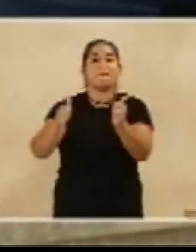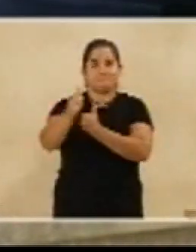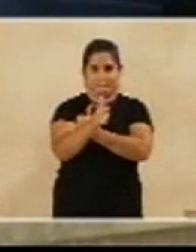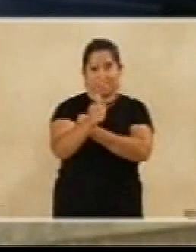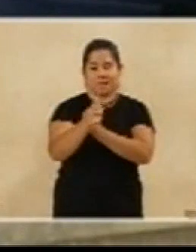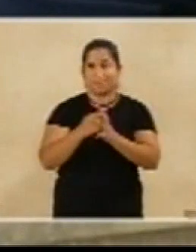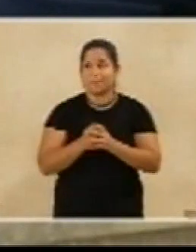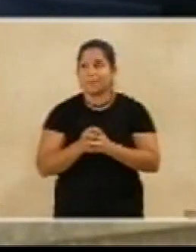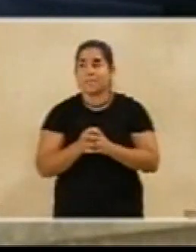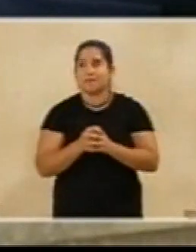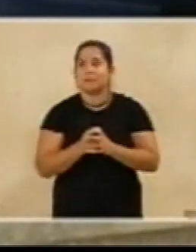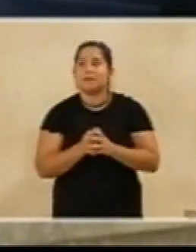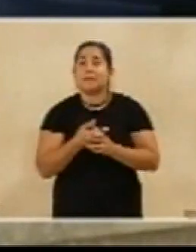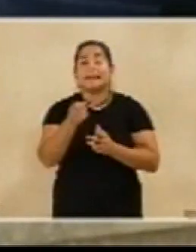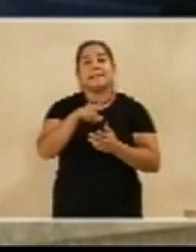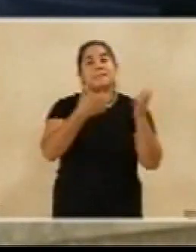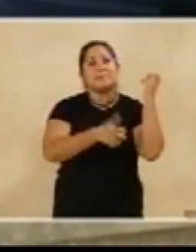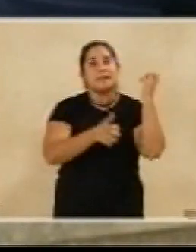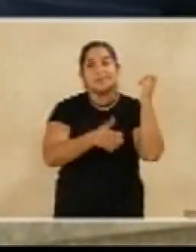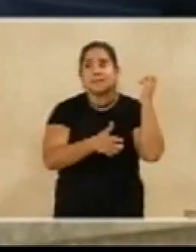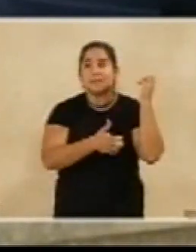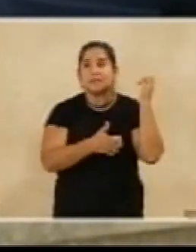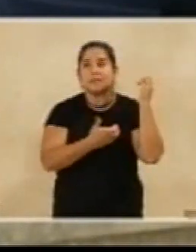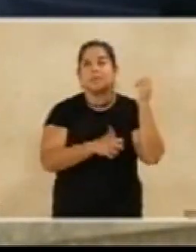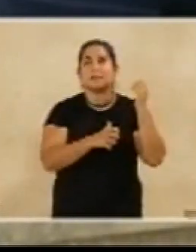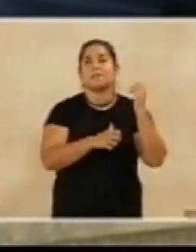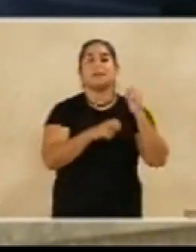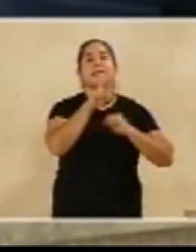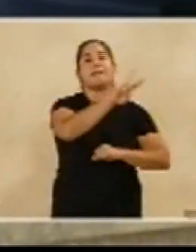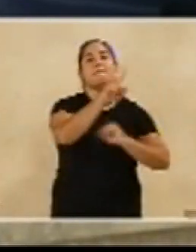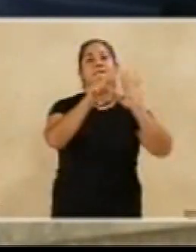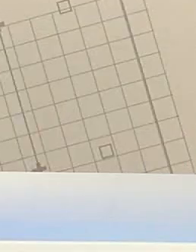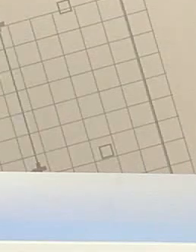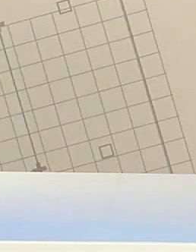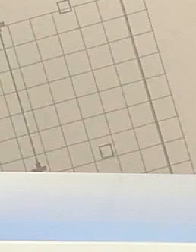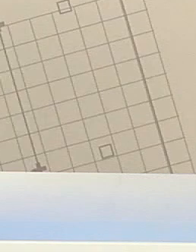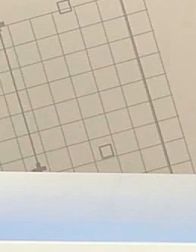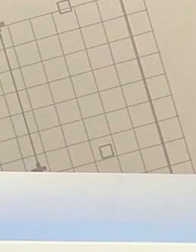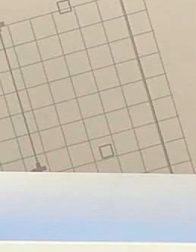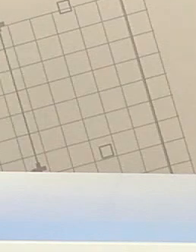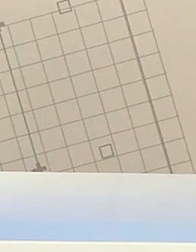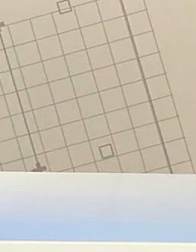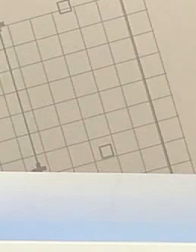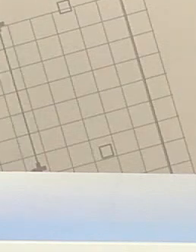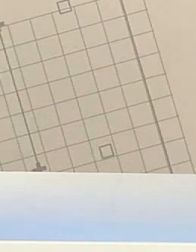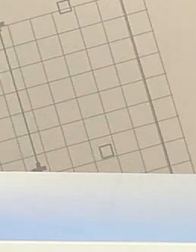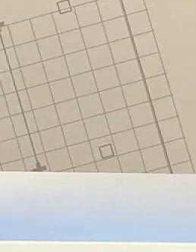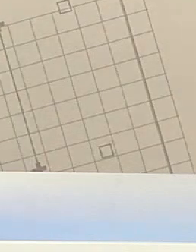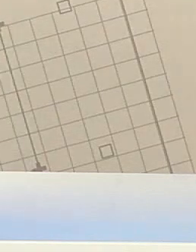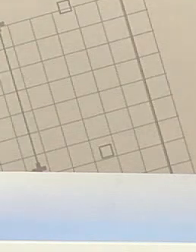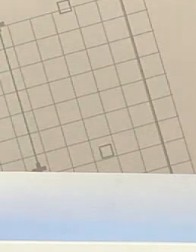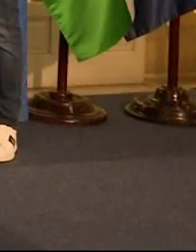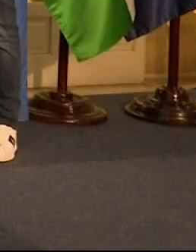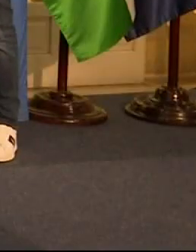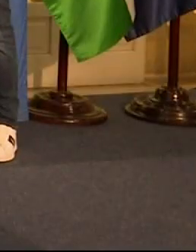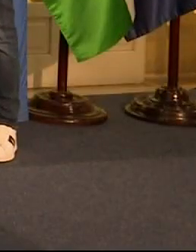tipo del 29%, y a excepción de Sevilla, que tiene un tipo de gravamen del 26,80%. Y también novedades en torno a